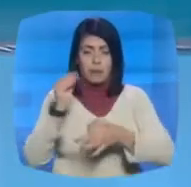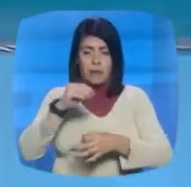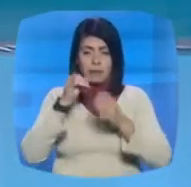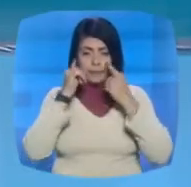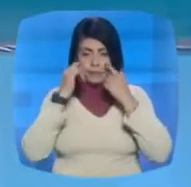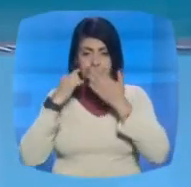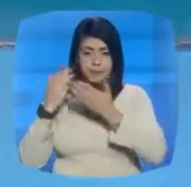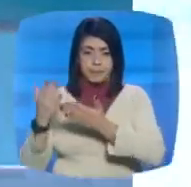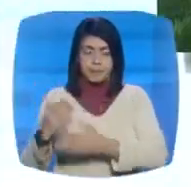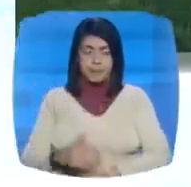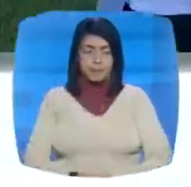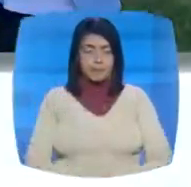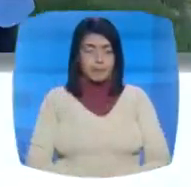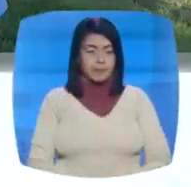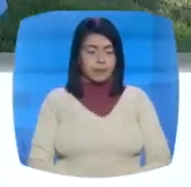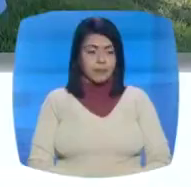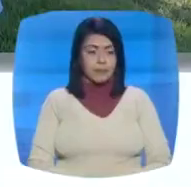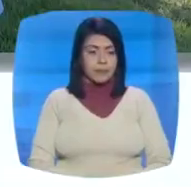más.